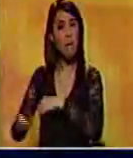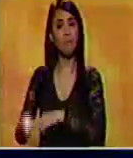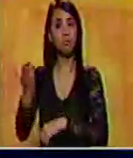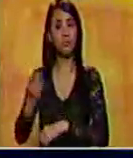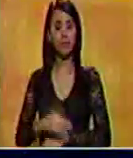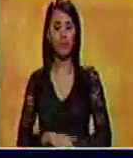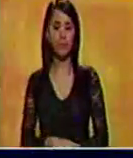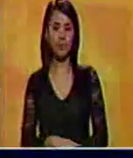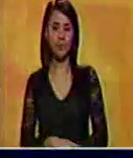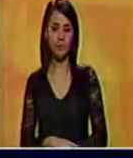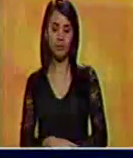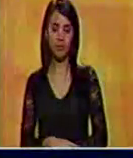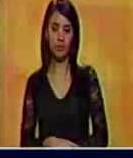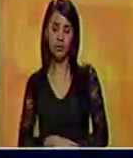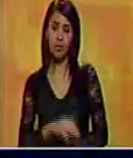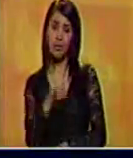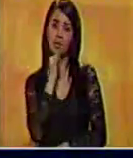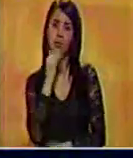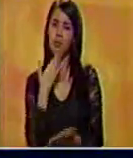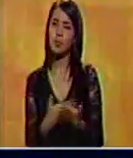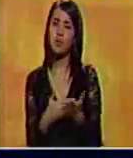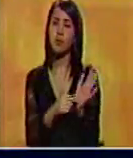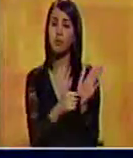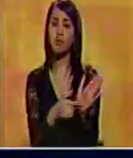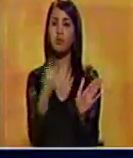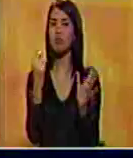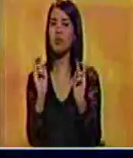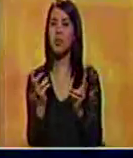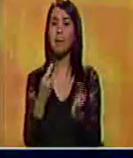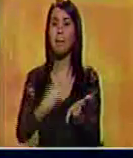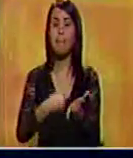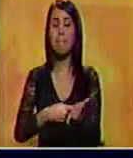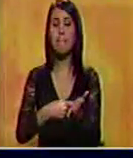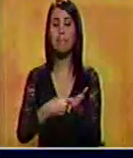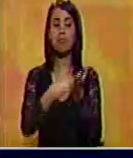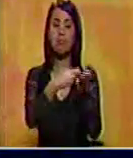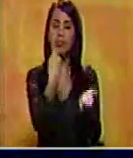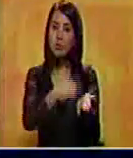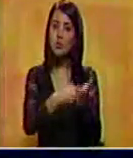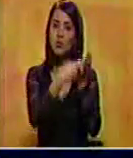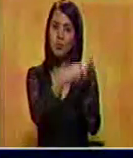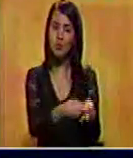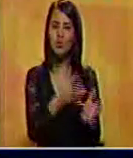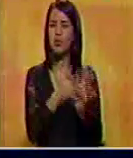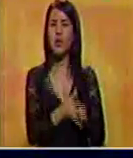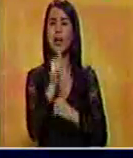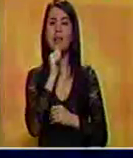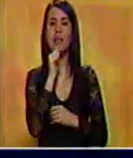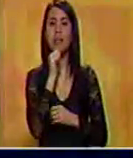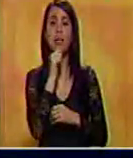sobreprecio. Planteamos en el tema de los insumos que deben entregársele